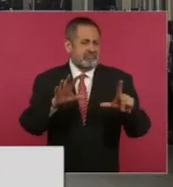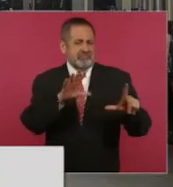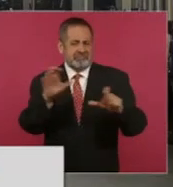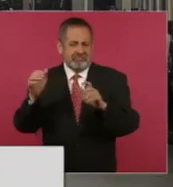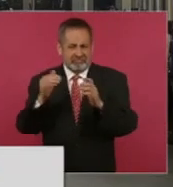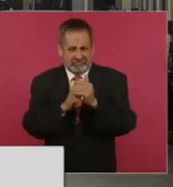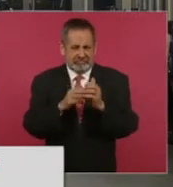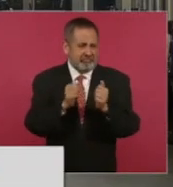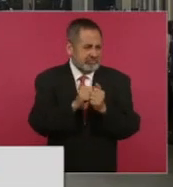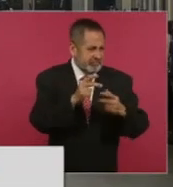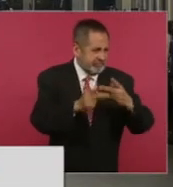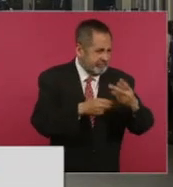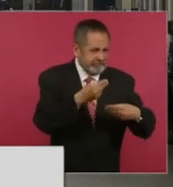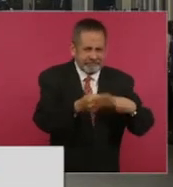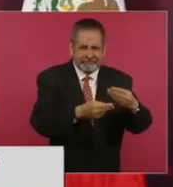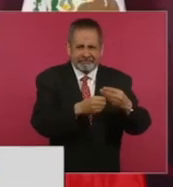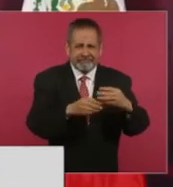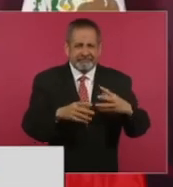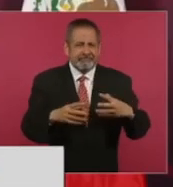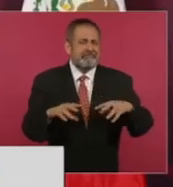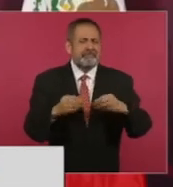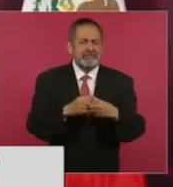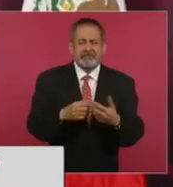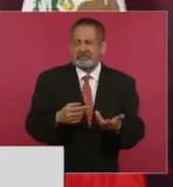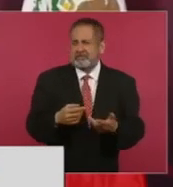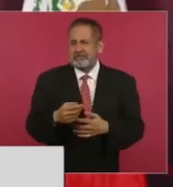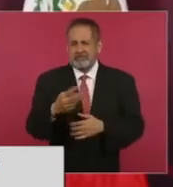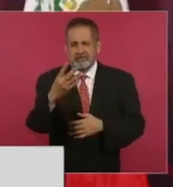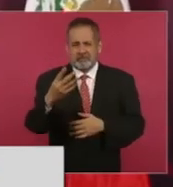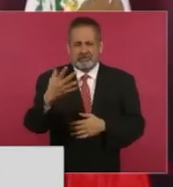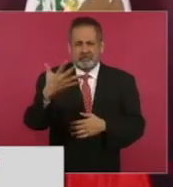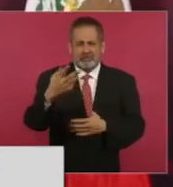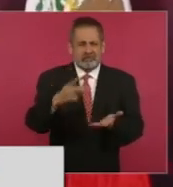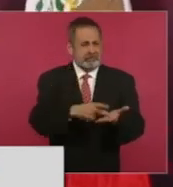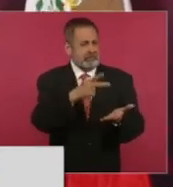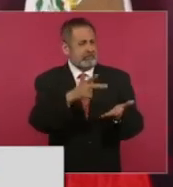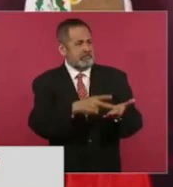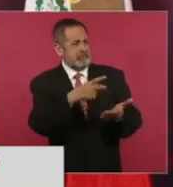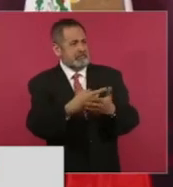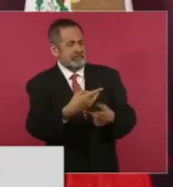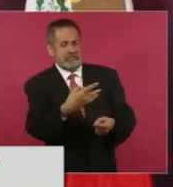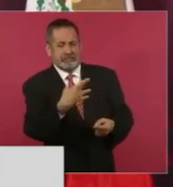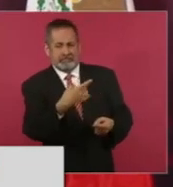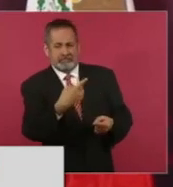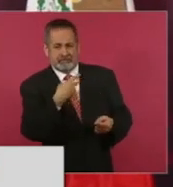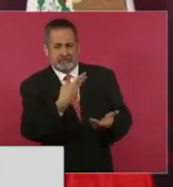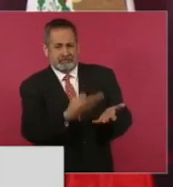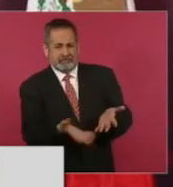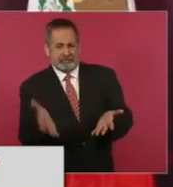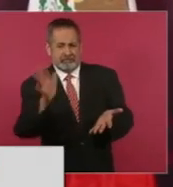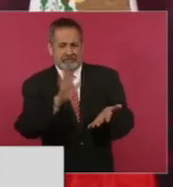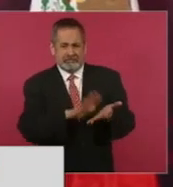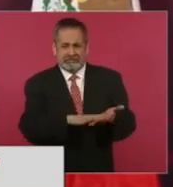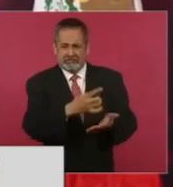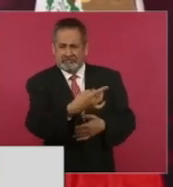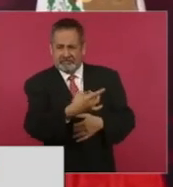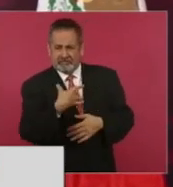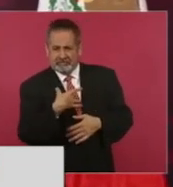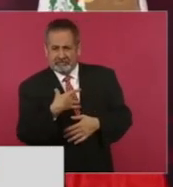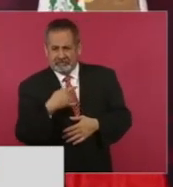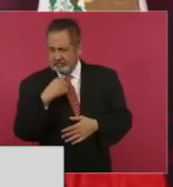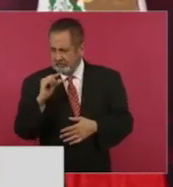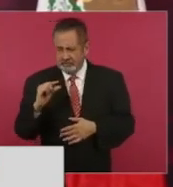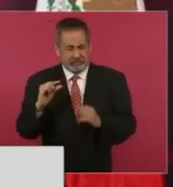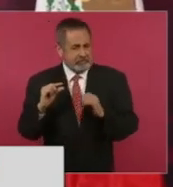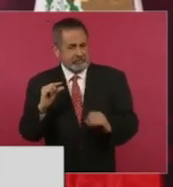mandaban y como quisieron hacer lo mismo con el ejército y no pudieron entonces de ahí vino una serie de lanzadas en contra del ejército y para qué